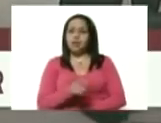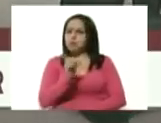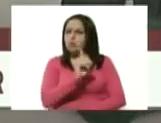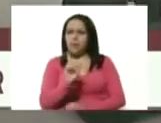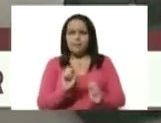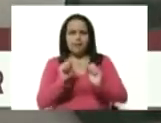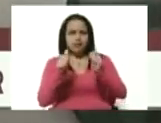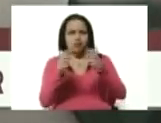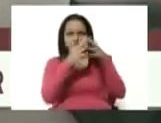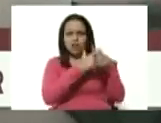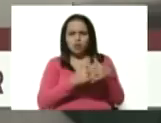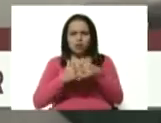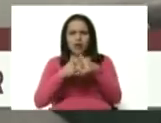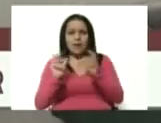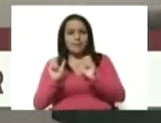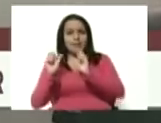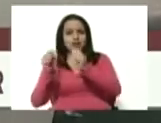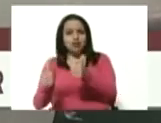eso empezó en el Génesis.